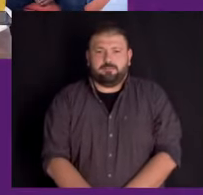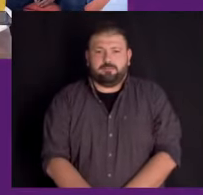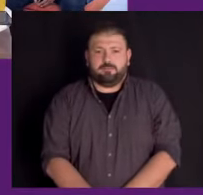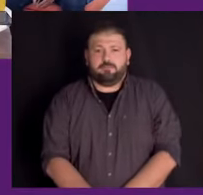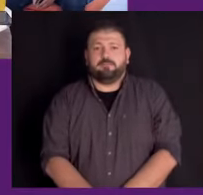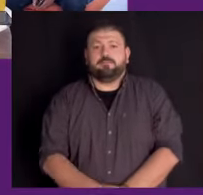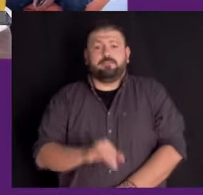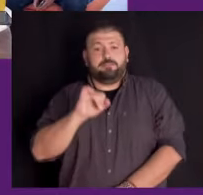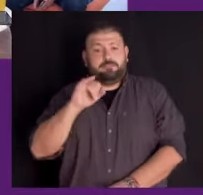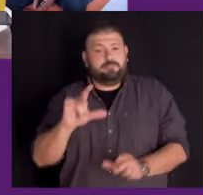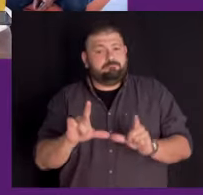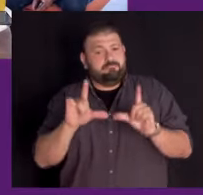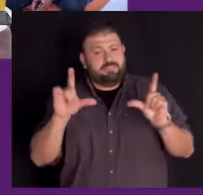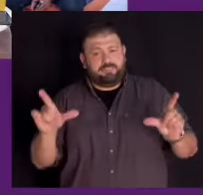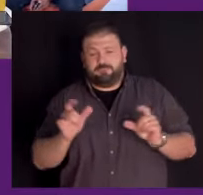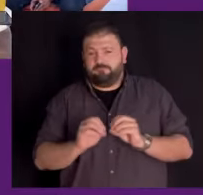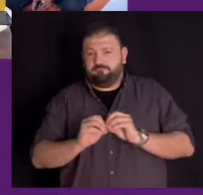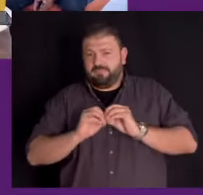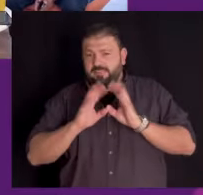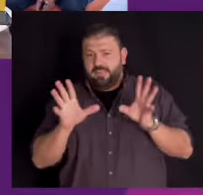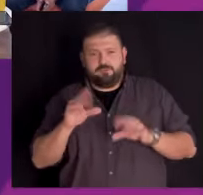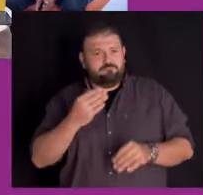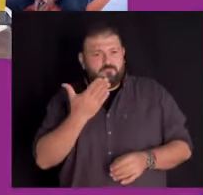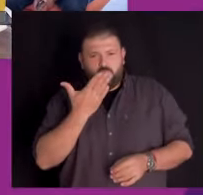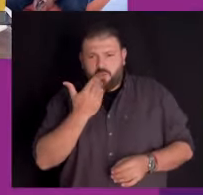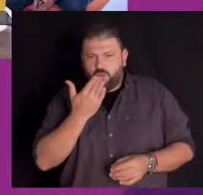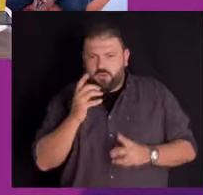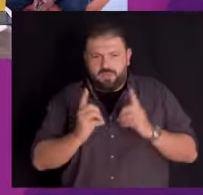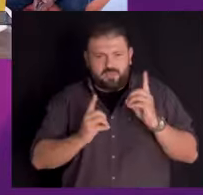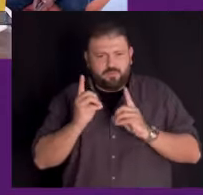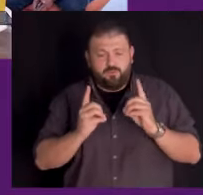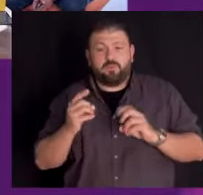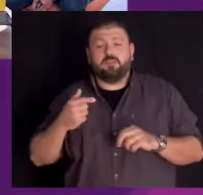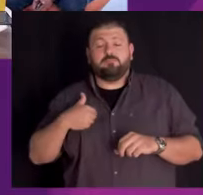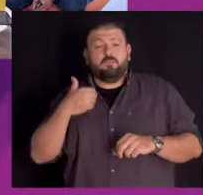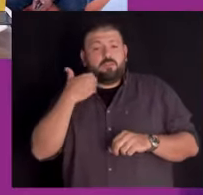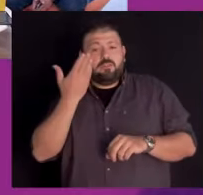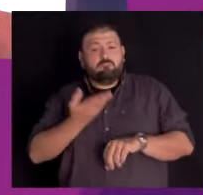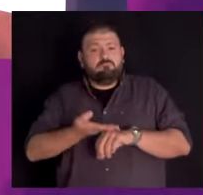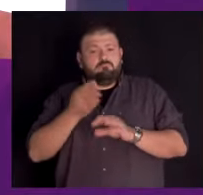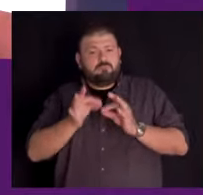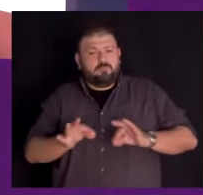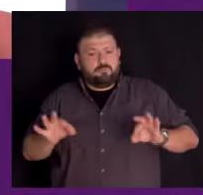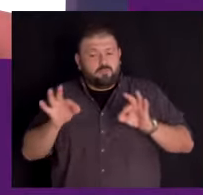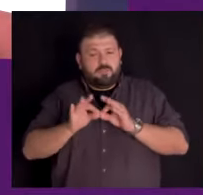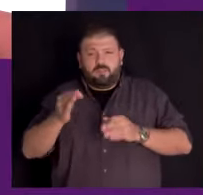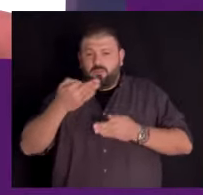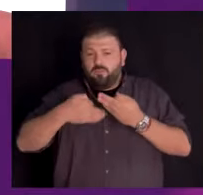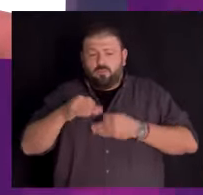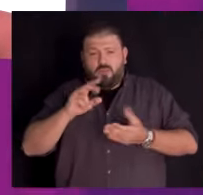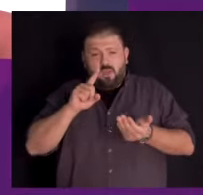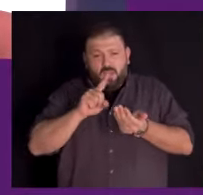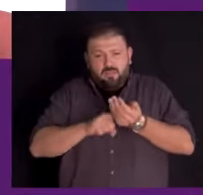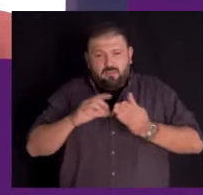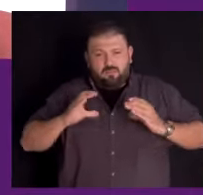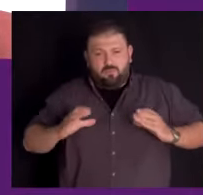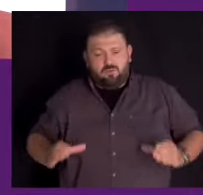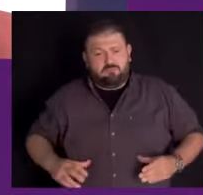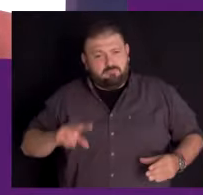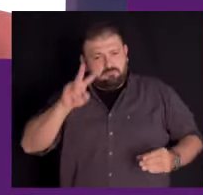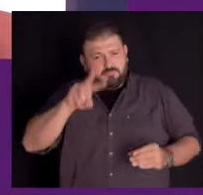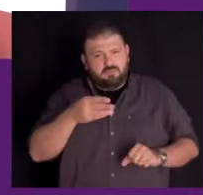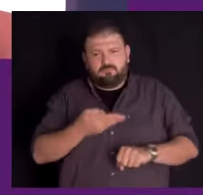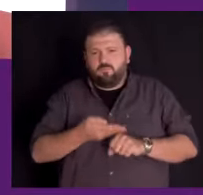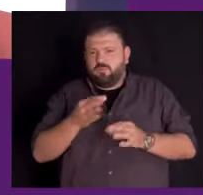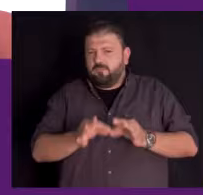Pues listo, absolutamente. Sin duda, algo muy importante aquí es aprender que todos los sistemas son muy, muy importantes, el saber